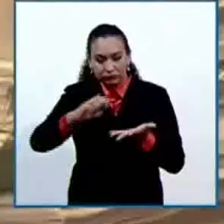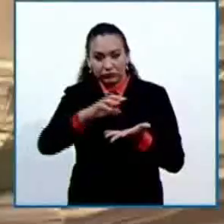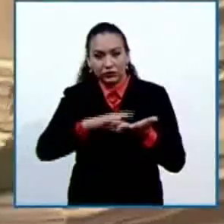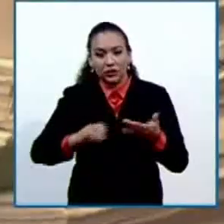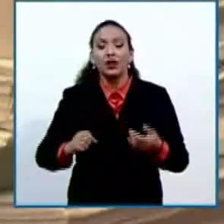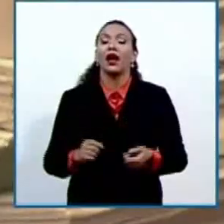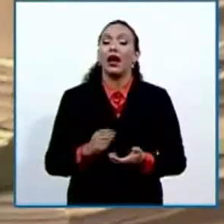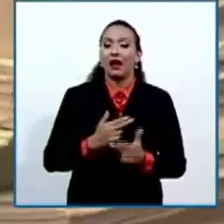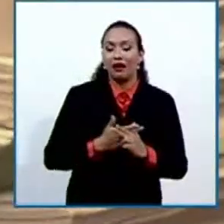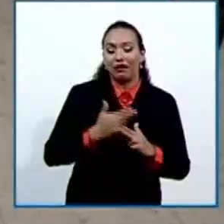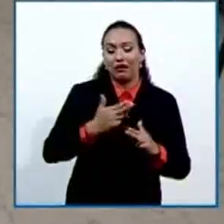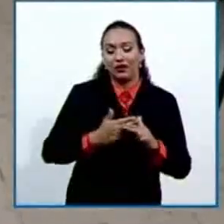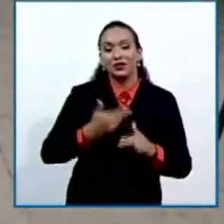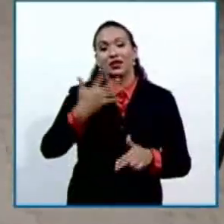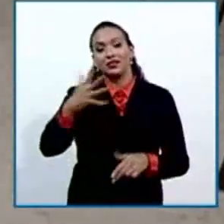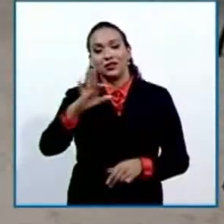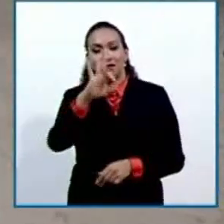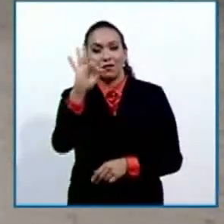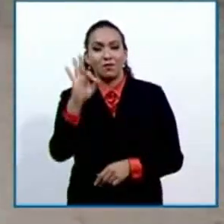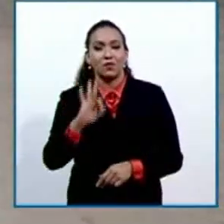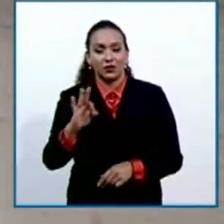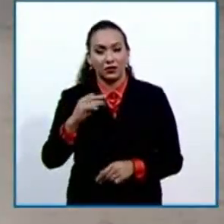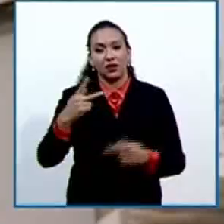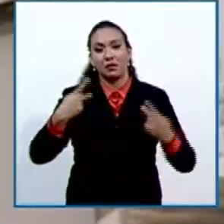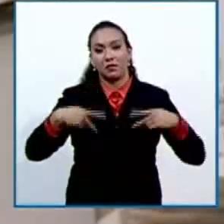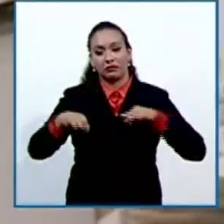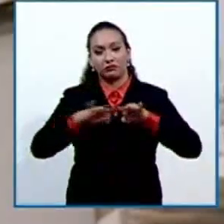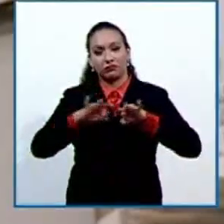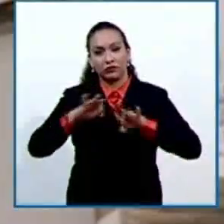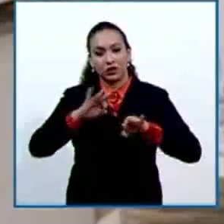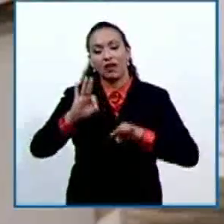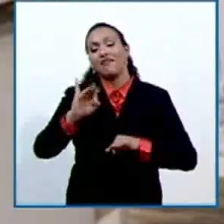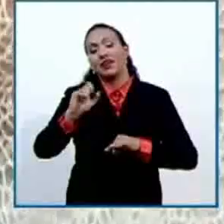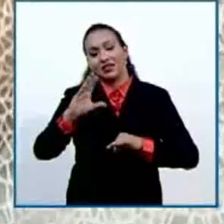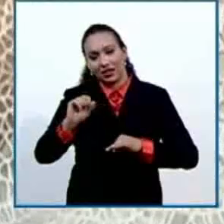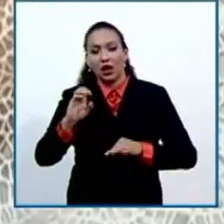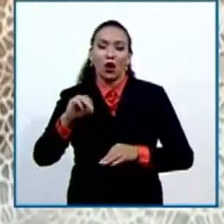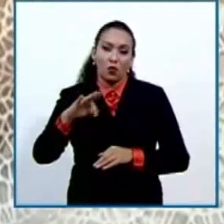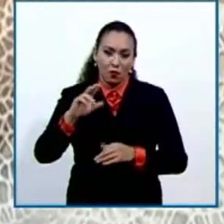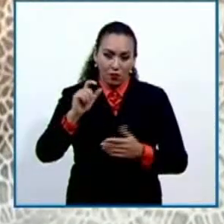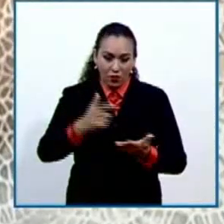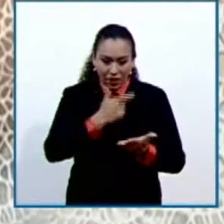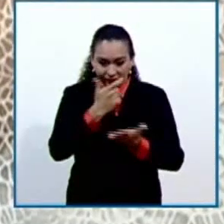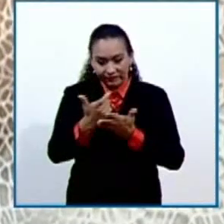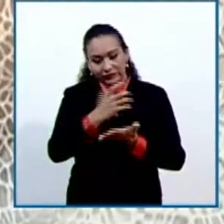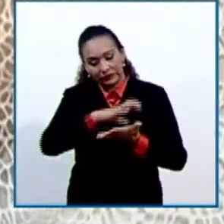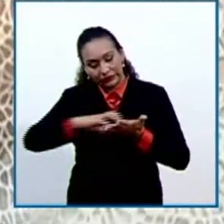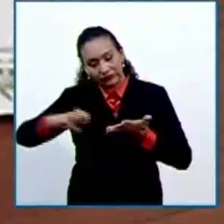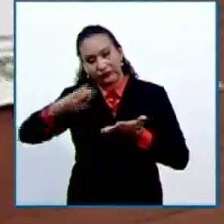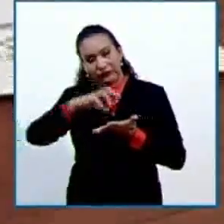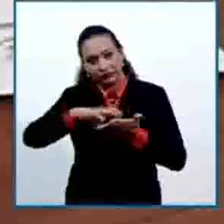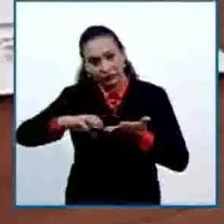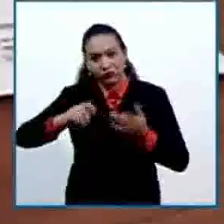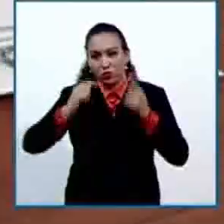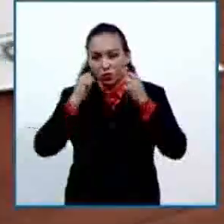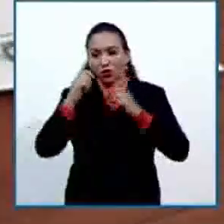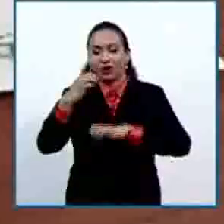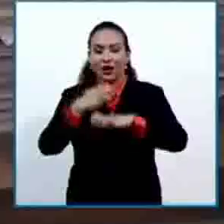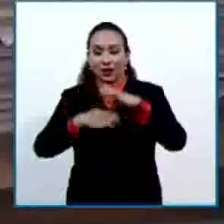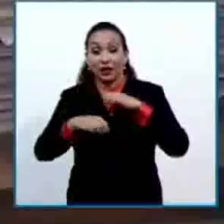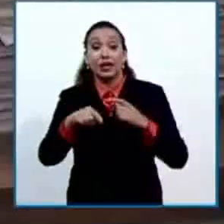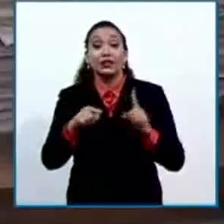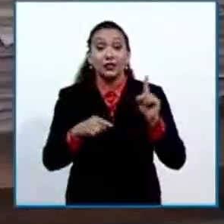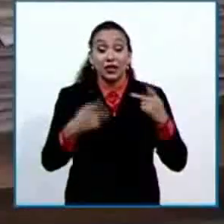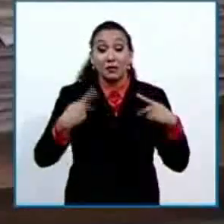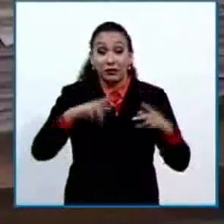el equivalente del 5% de los ingresos de toda persona física o moral, dependencia o asociación empresarial que incurra